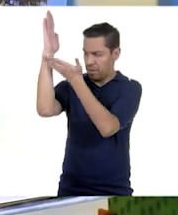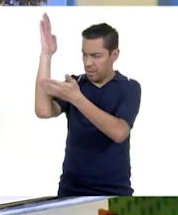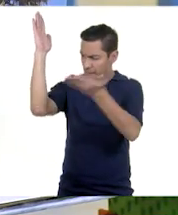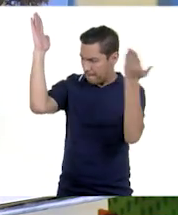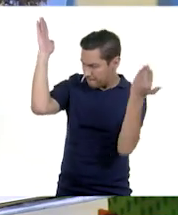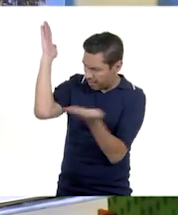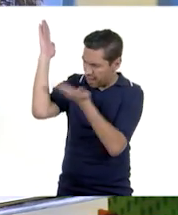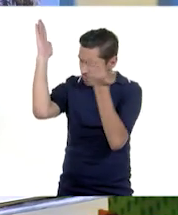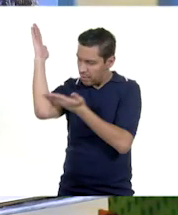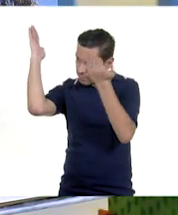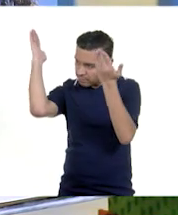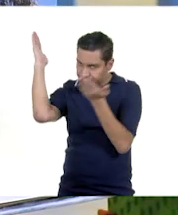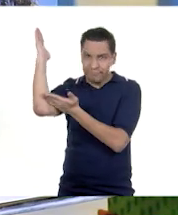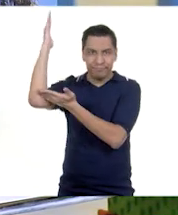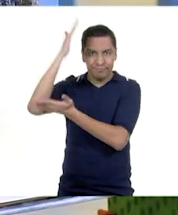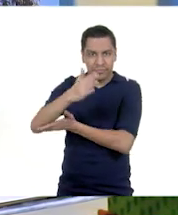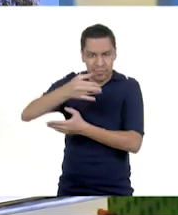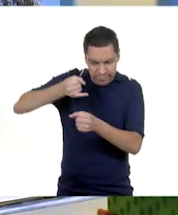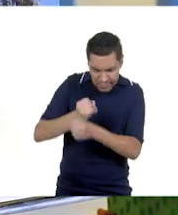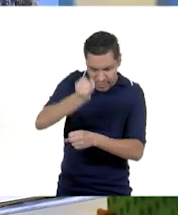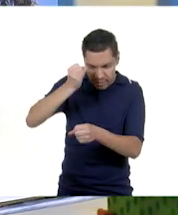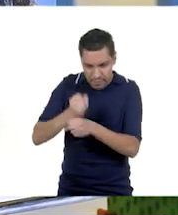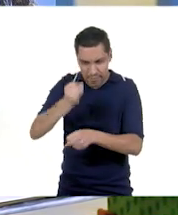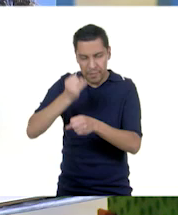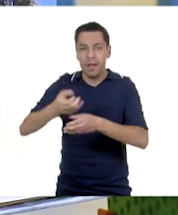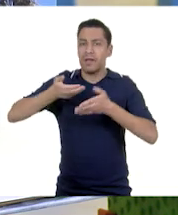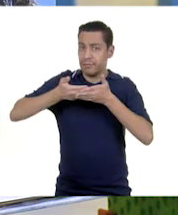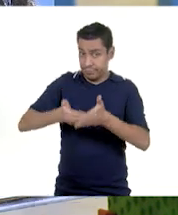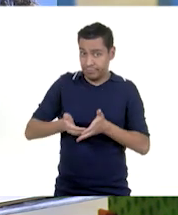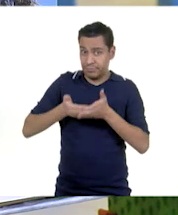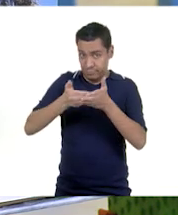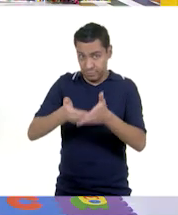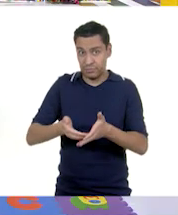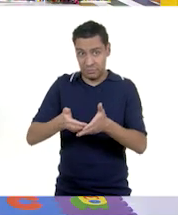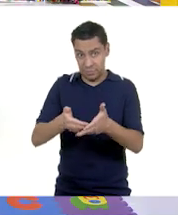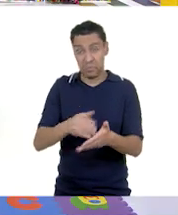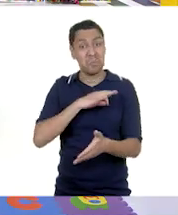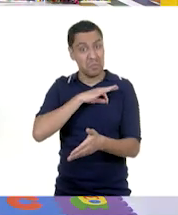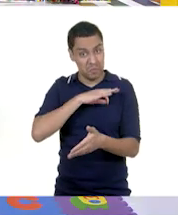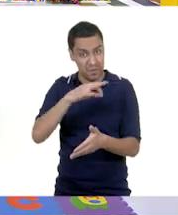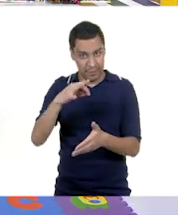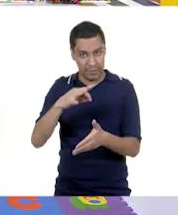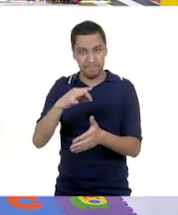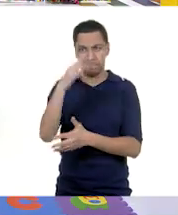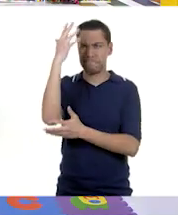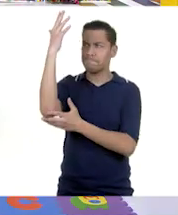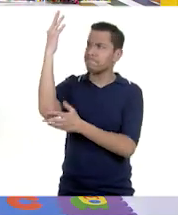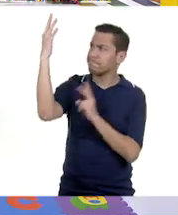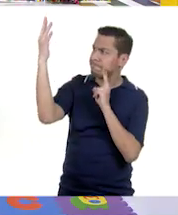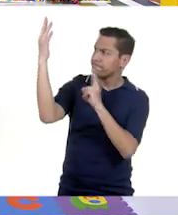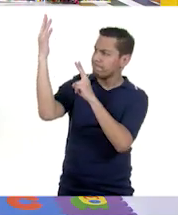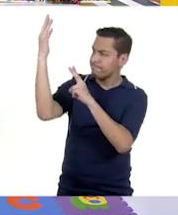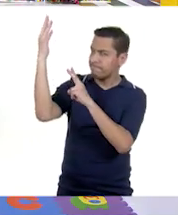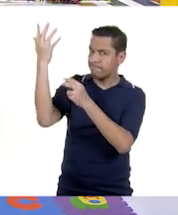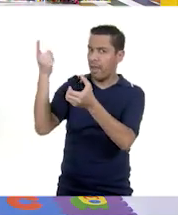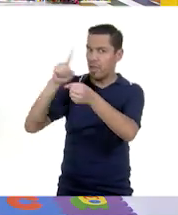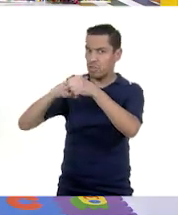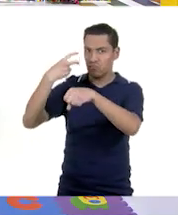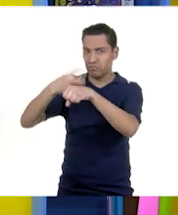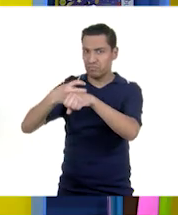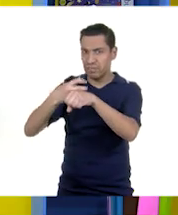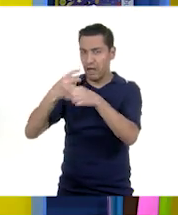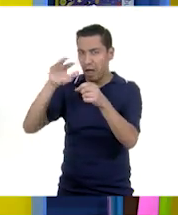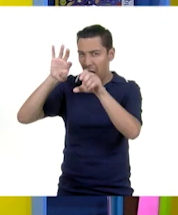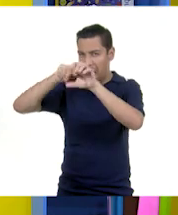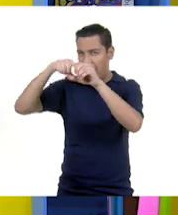que a mí me encanta platicarla siempre y decírselas a mis alumnos. A pesar de que por fuera la vemos fuerte, por